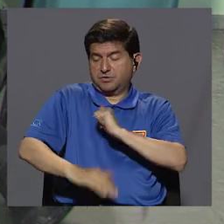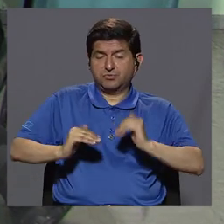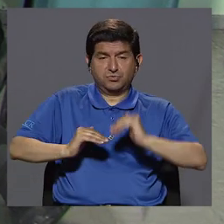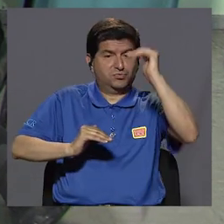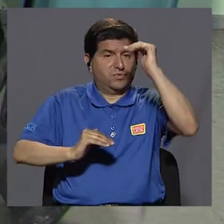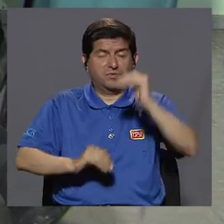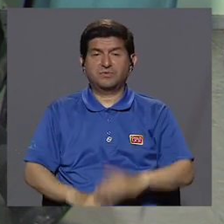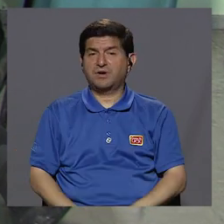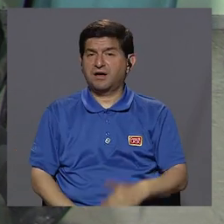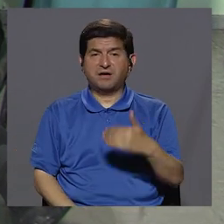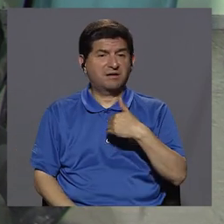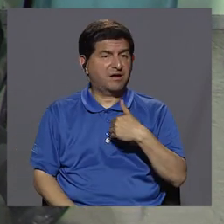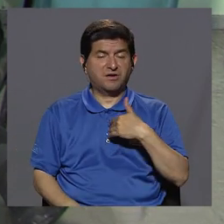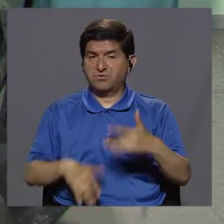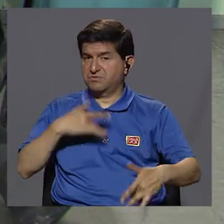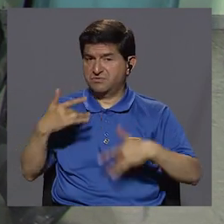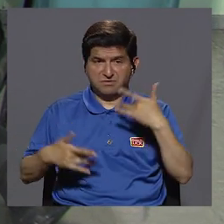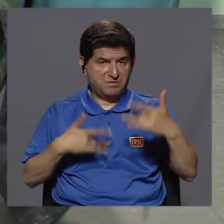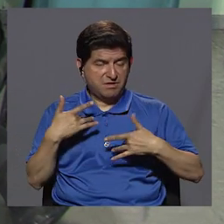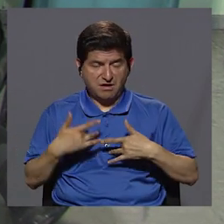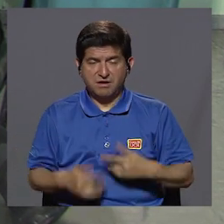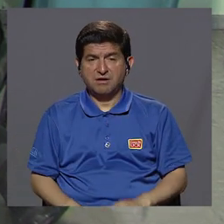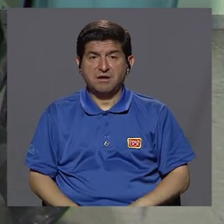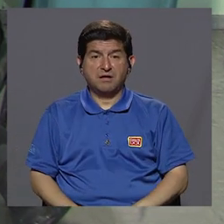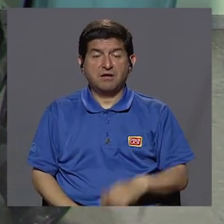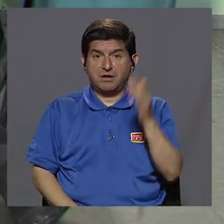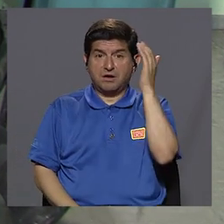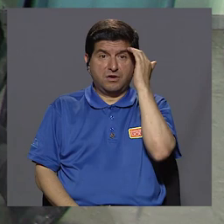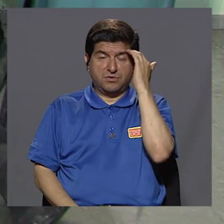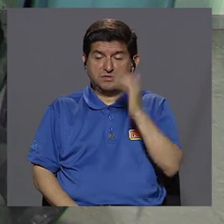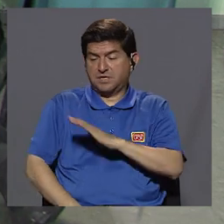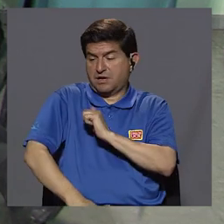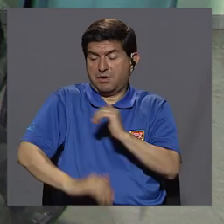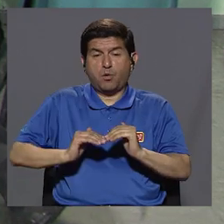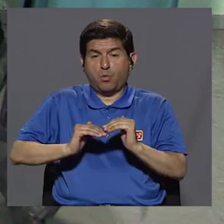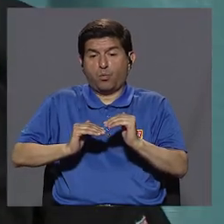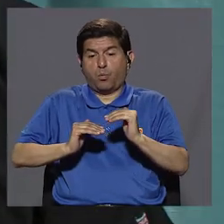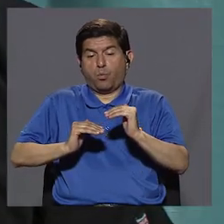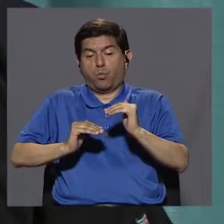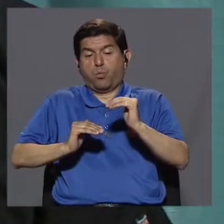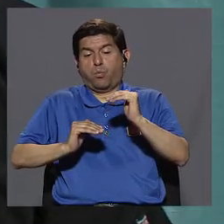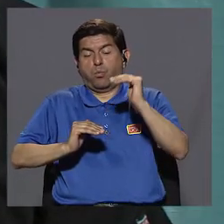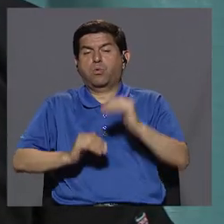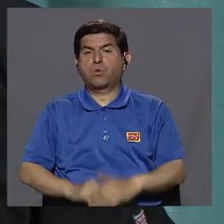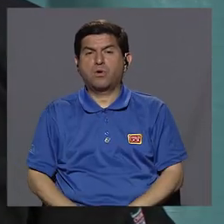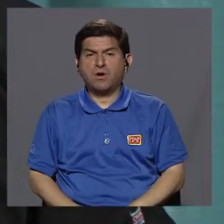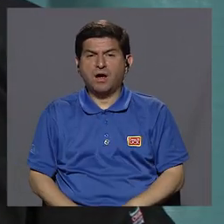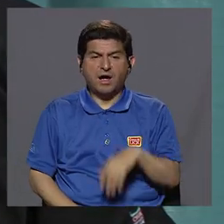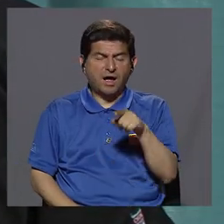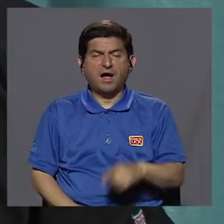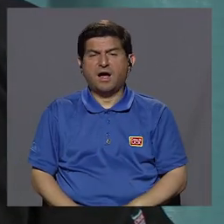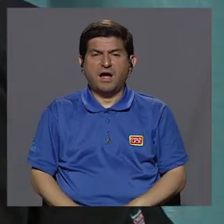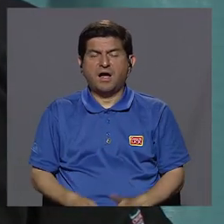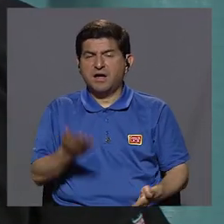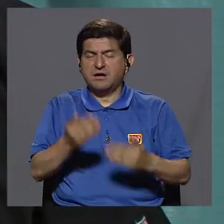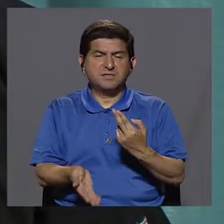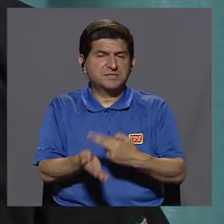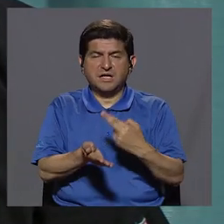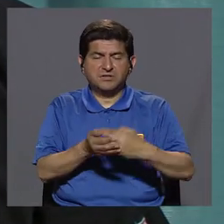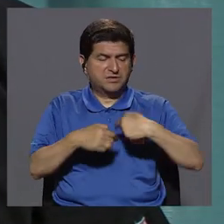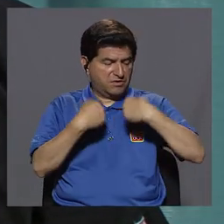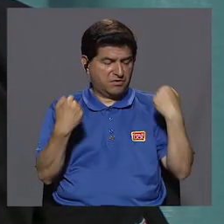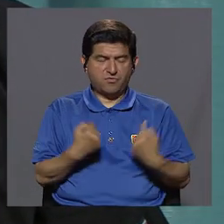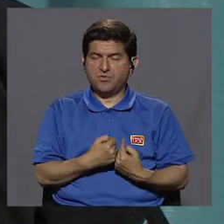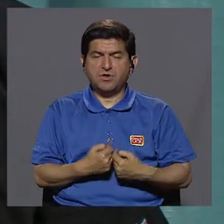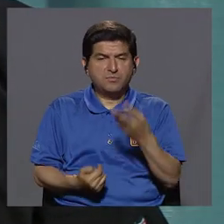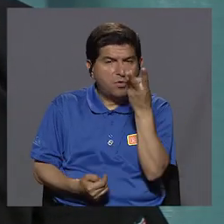hipertenso que no tiene ningún síntoma y eventualmente no sabe que anda con la presión elevada cuantificación de arritmias o eventualmente